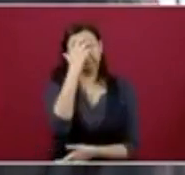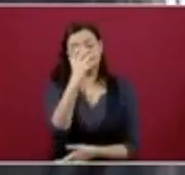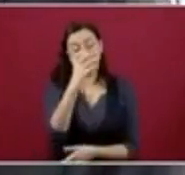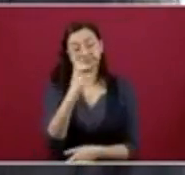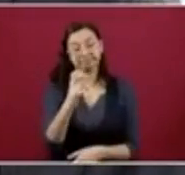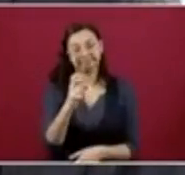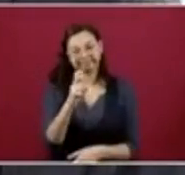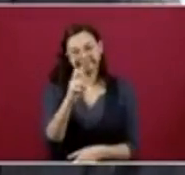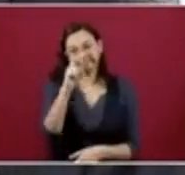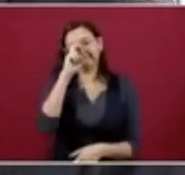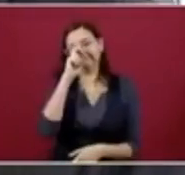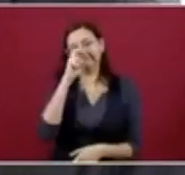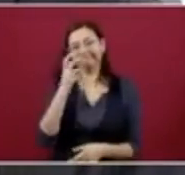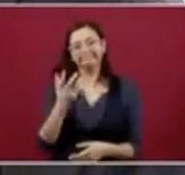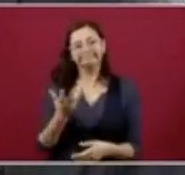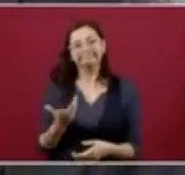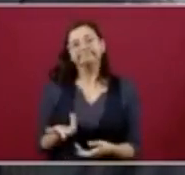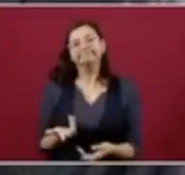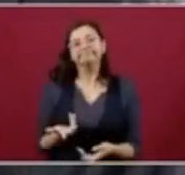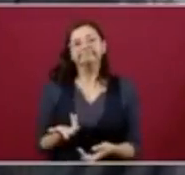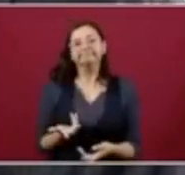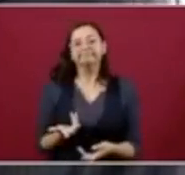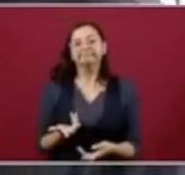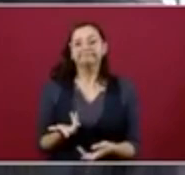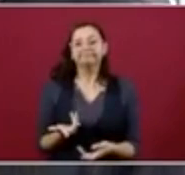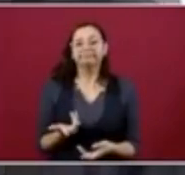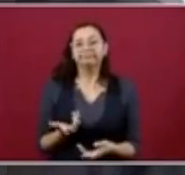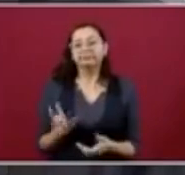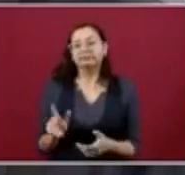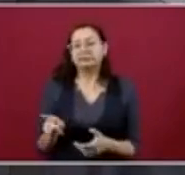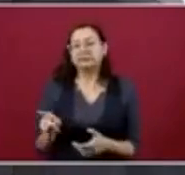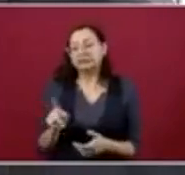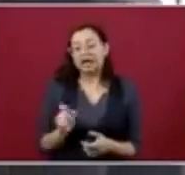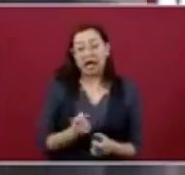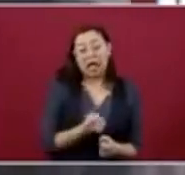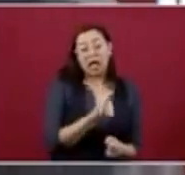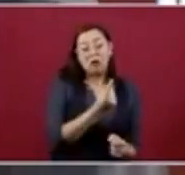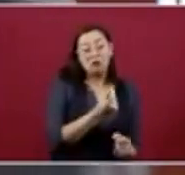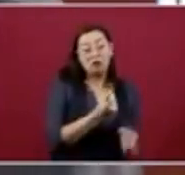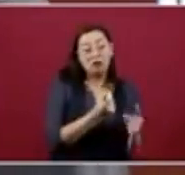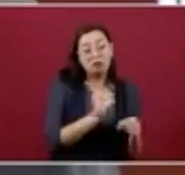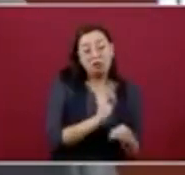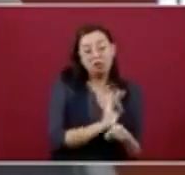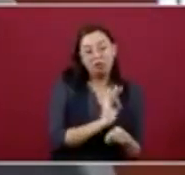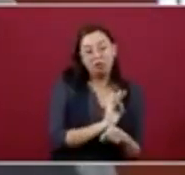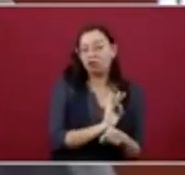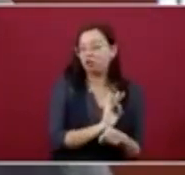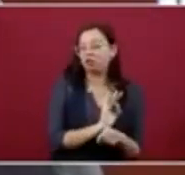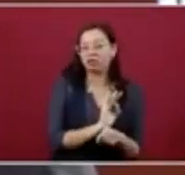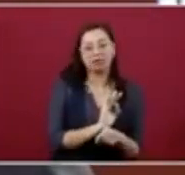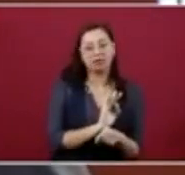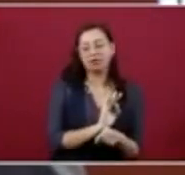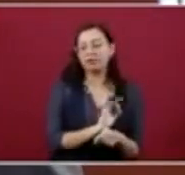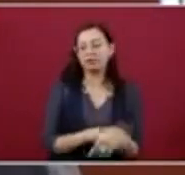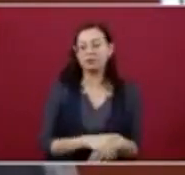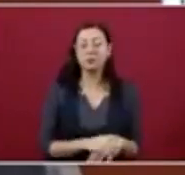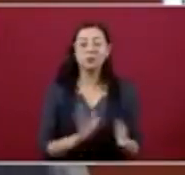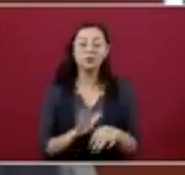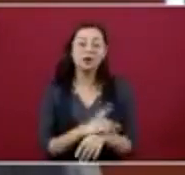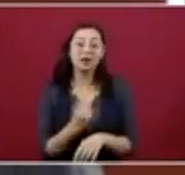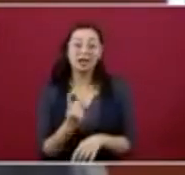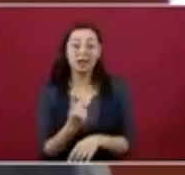y no hacer excepciones, porque la primera que haga